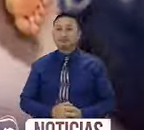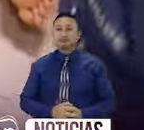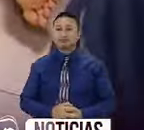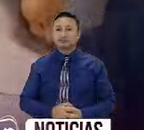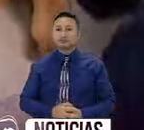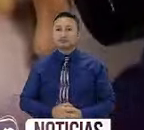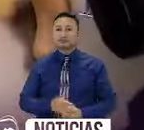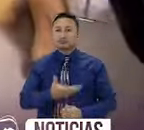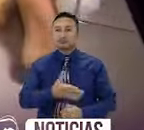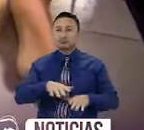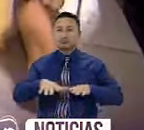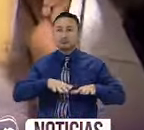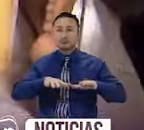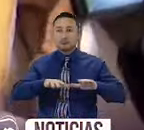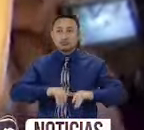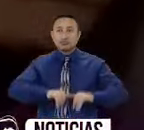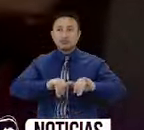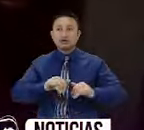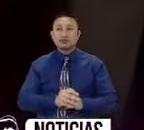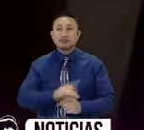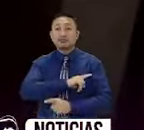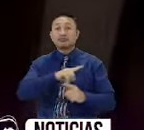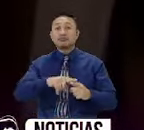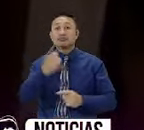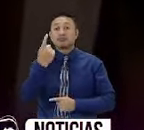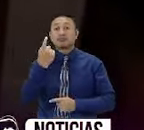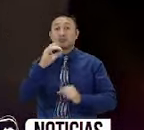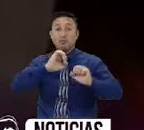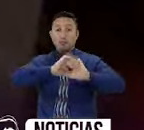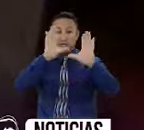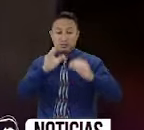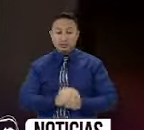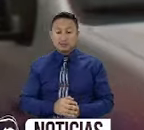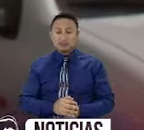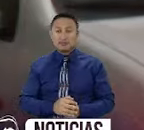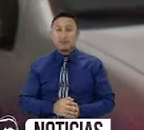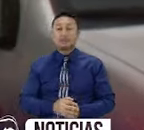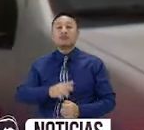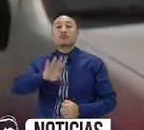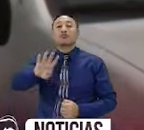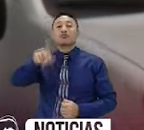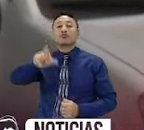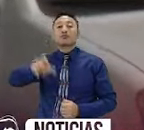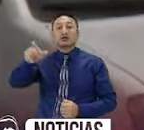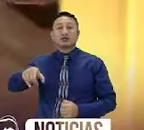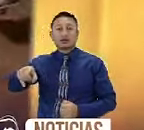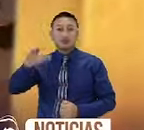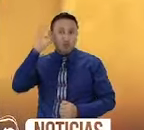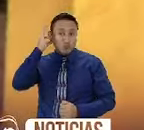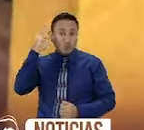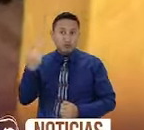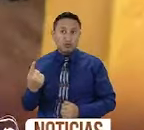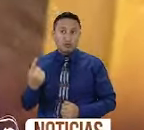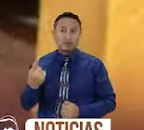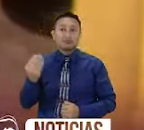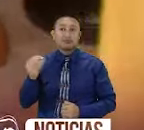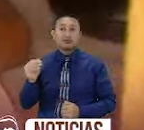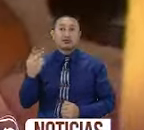extendieron hasta las 11 de la mañana. Entre los 4 detenidos hay una mujer y un menor de edad.